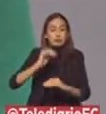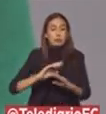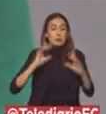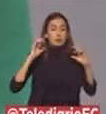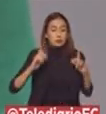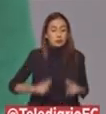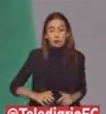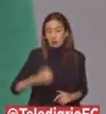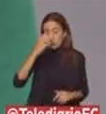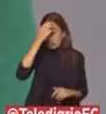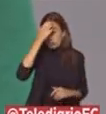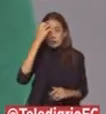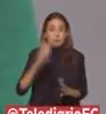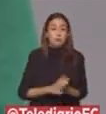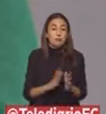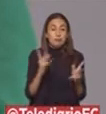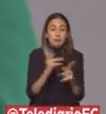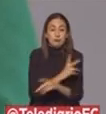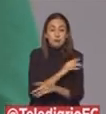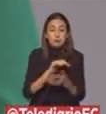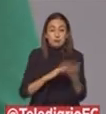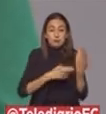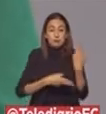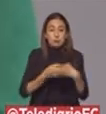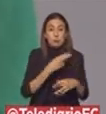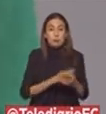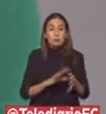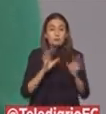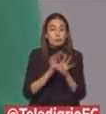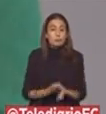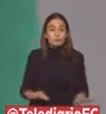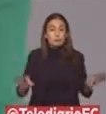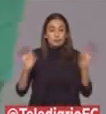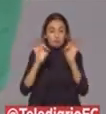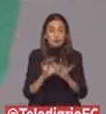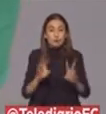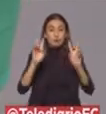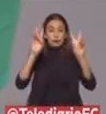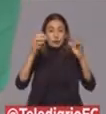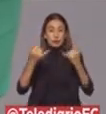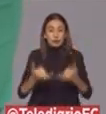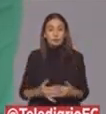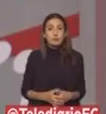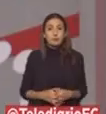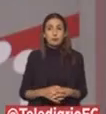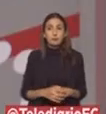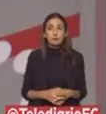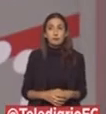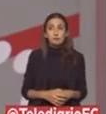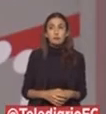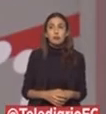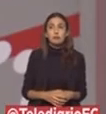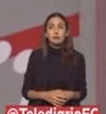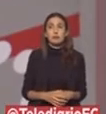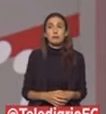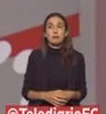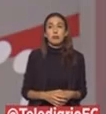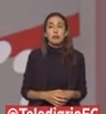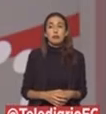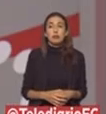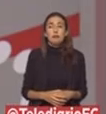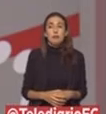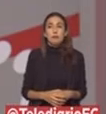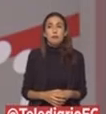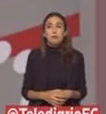salud riesgos desastres naturales comercio vivienda etcétera que son los temas que se plantea bueno ese es uno de los